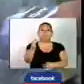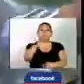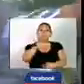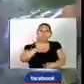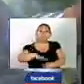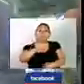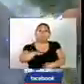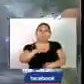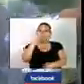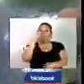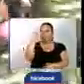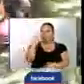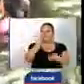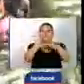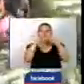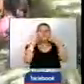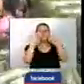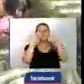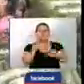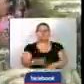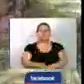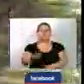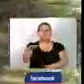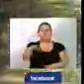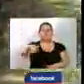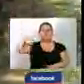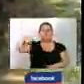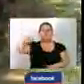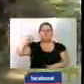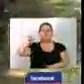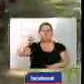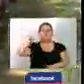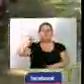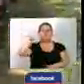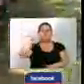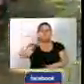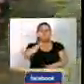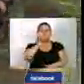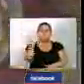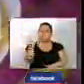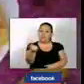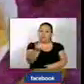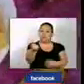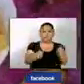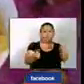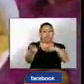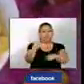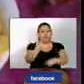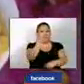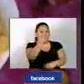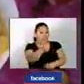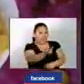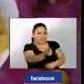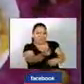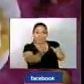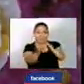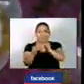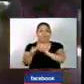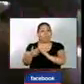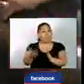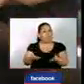tarde un día alegre Las Piletas atraen una gran cantidad de turistas es por ello que los pobladores de la zona